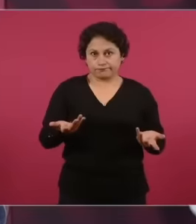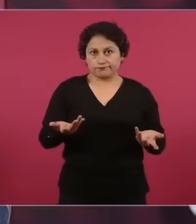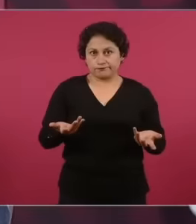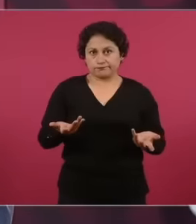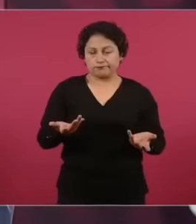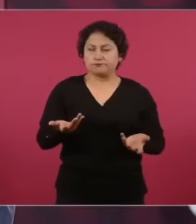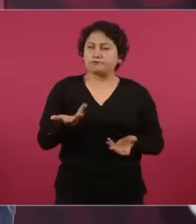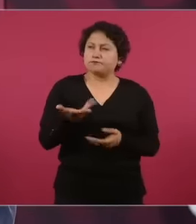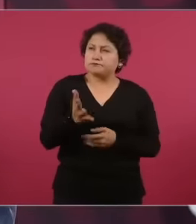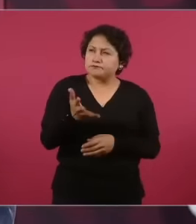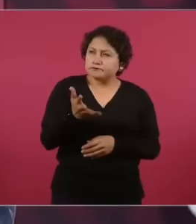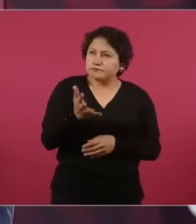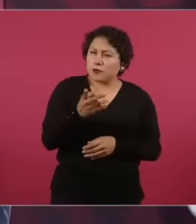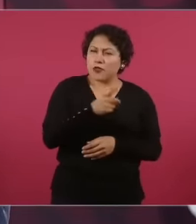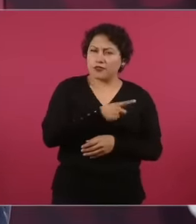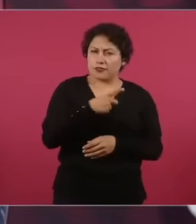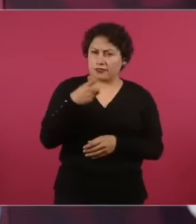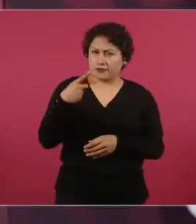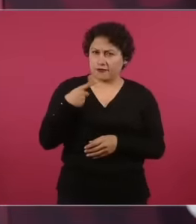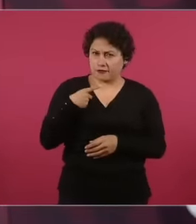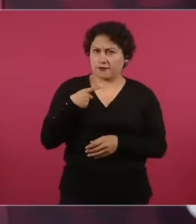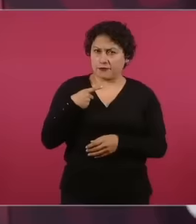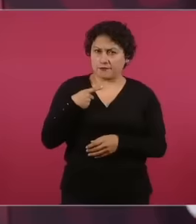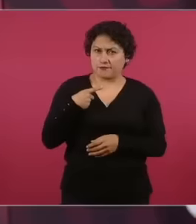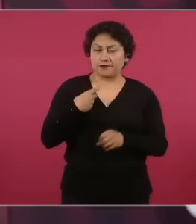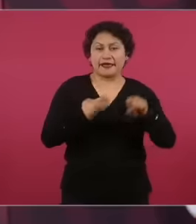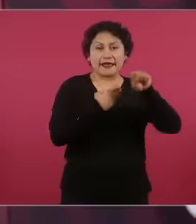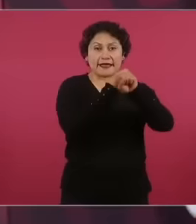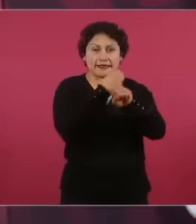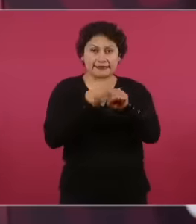tienen que ser 17 estados,